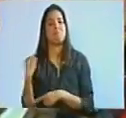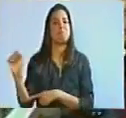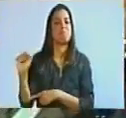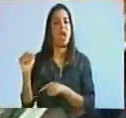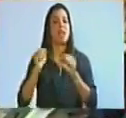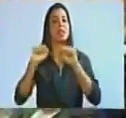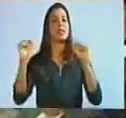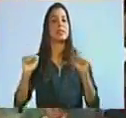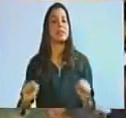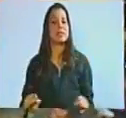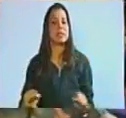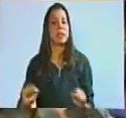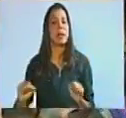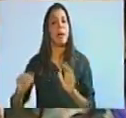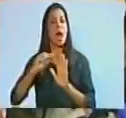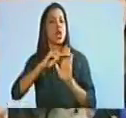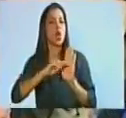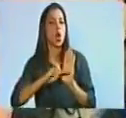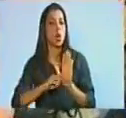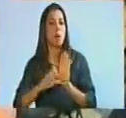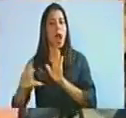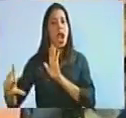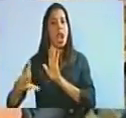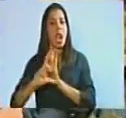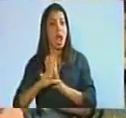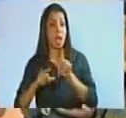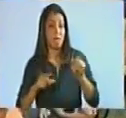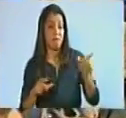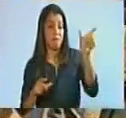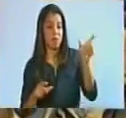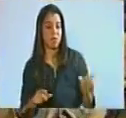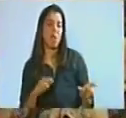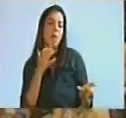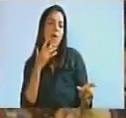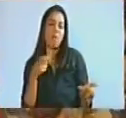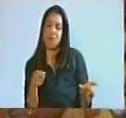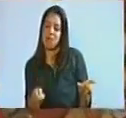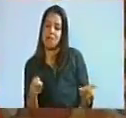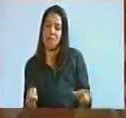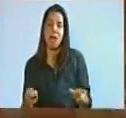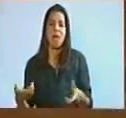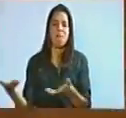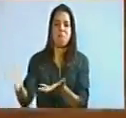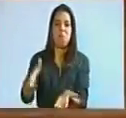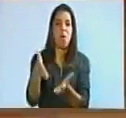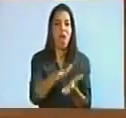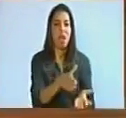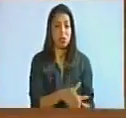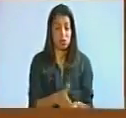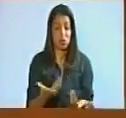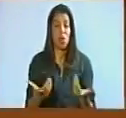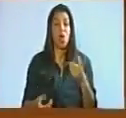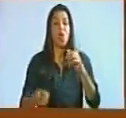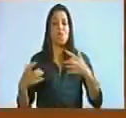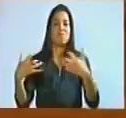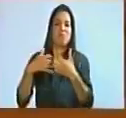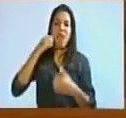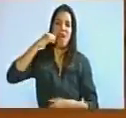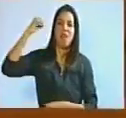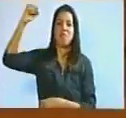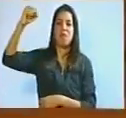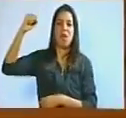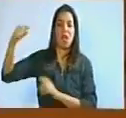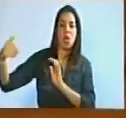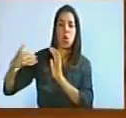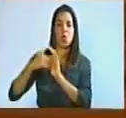sistema legal venezolano, con muertos, con una insurrección armada, con pronunciamientos